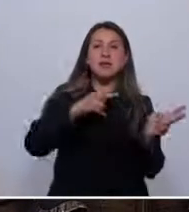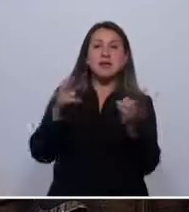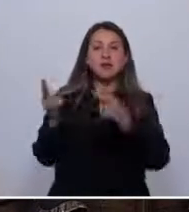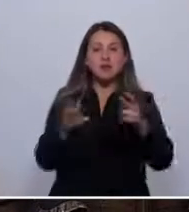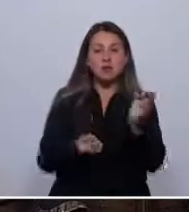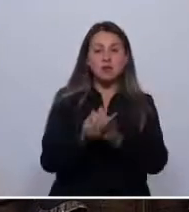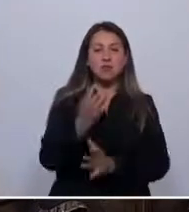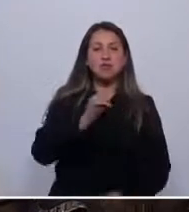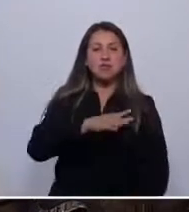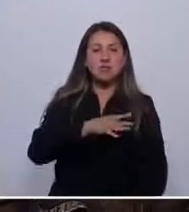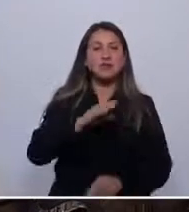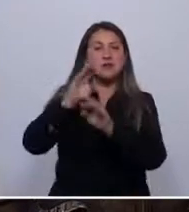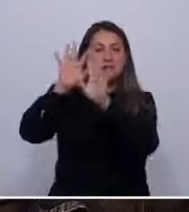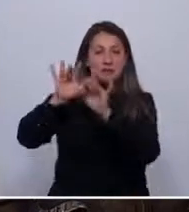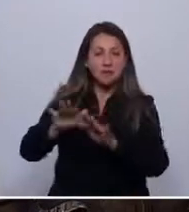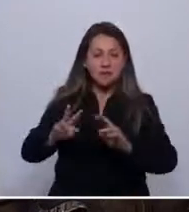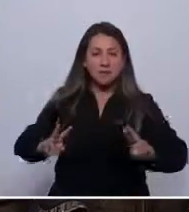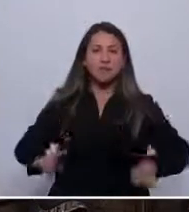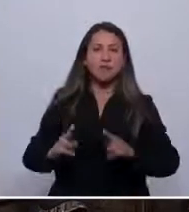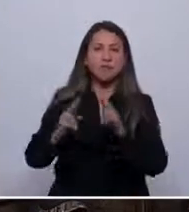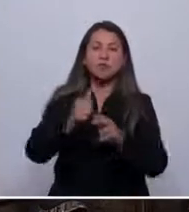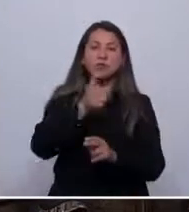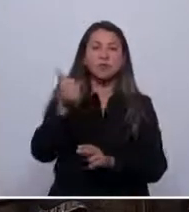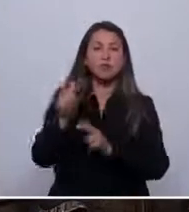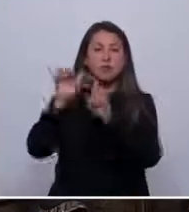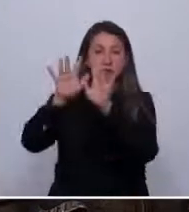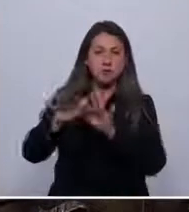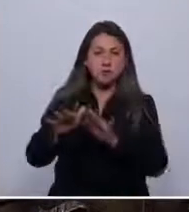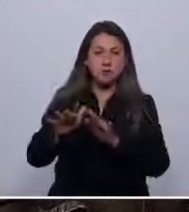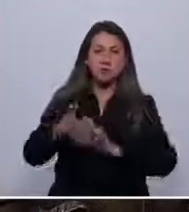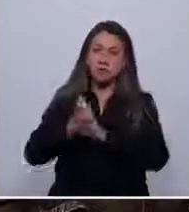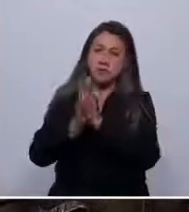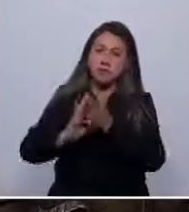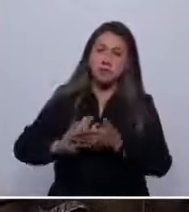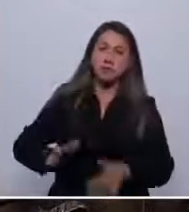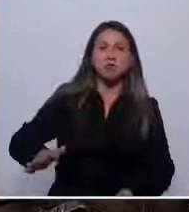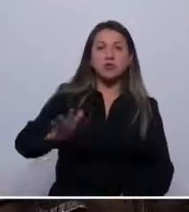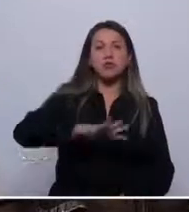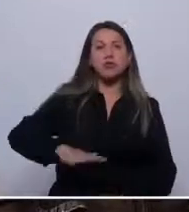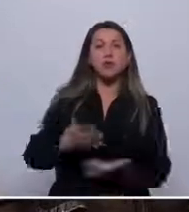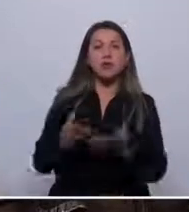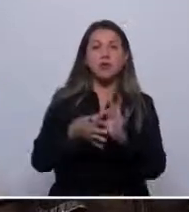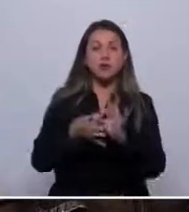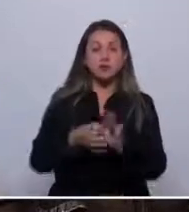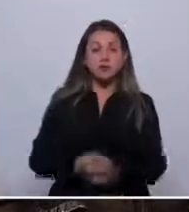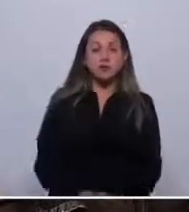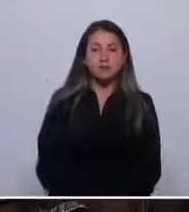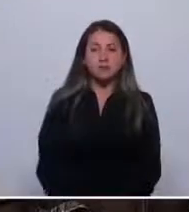que construimos entre todas, todos y todes. Muchas gracias.